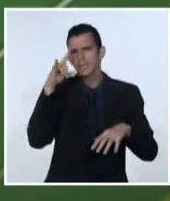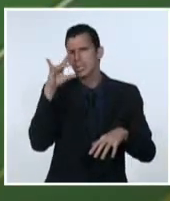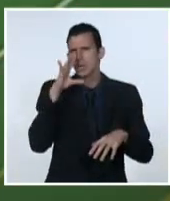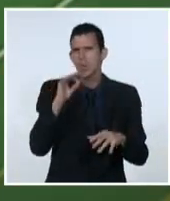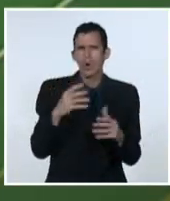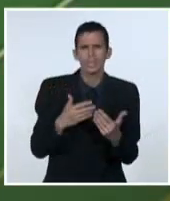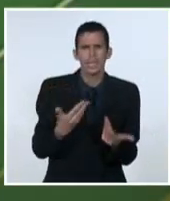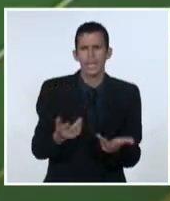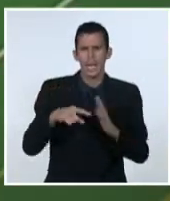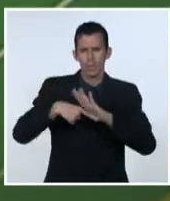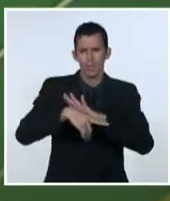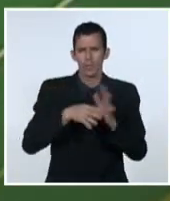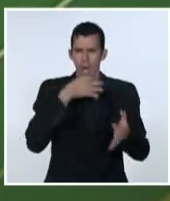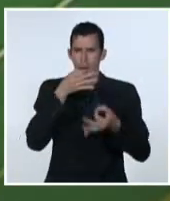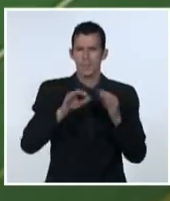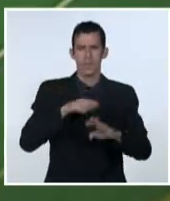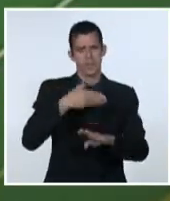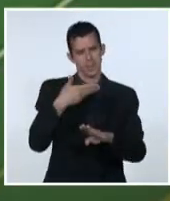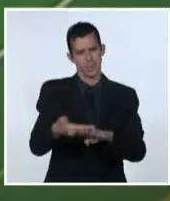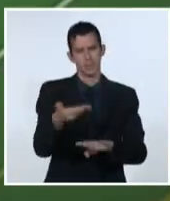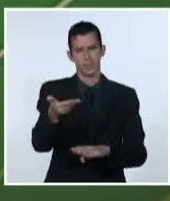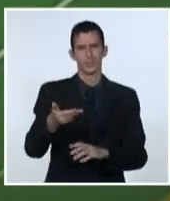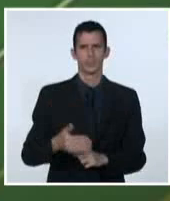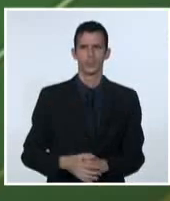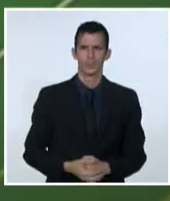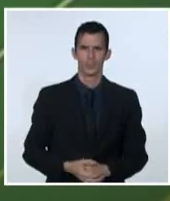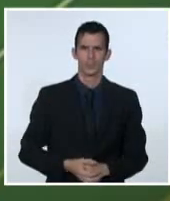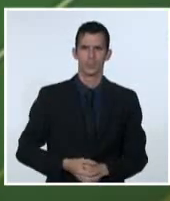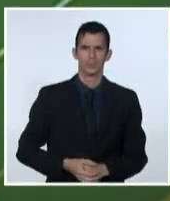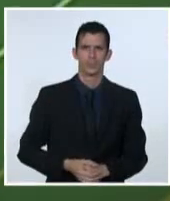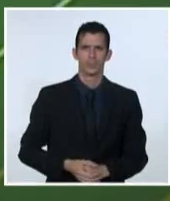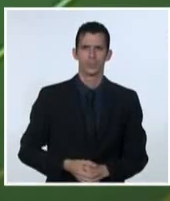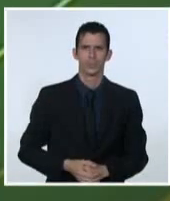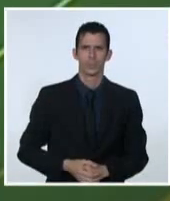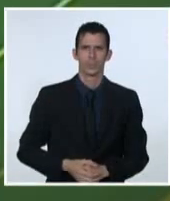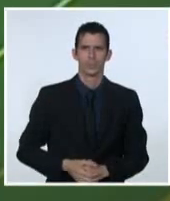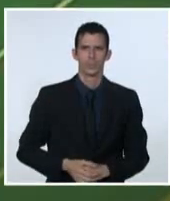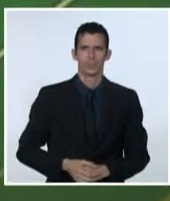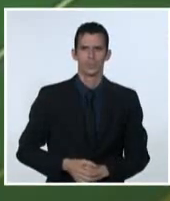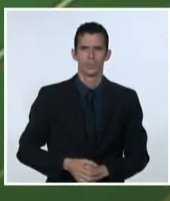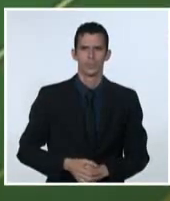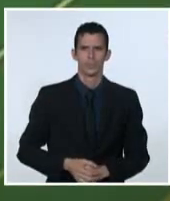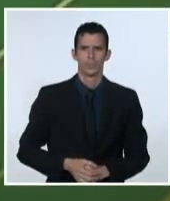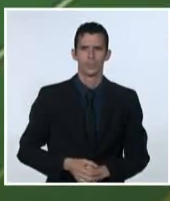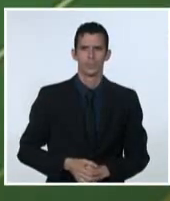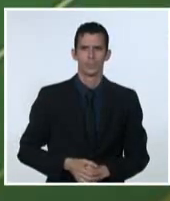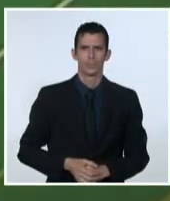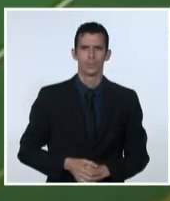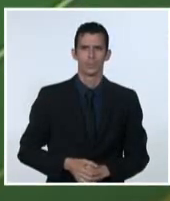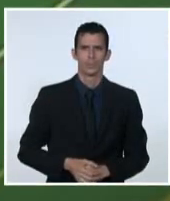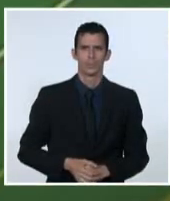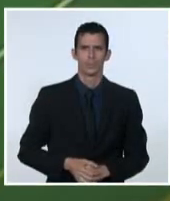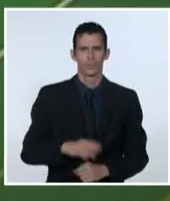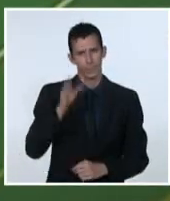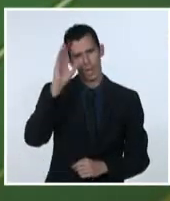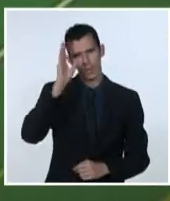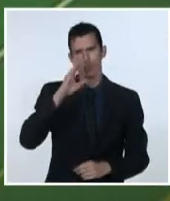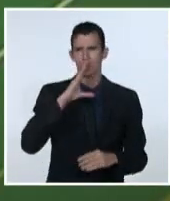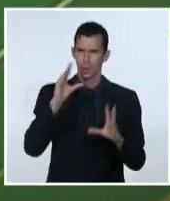próximas informaciones le brindaremos más detalle de lo que acontece en la más occidental de las provincias de cuba El saludo y las buenas noches desde